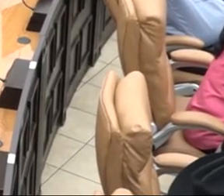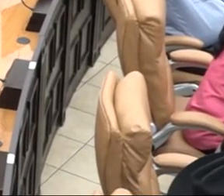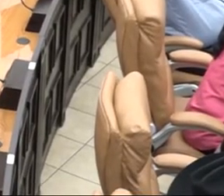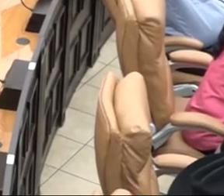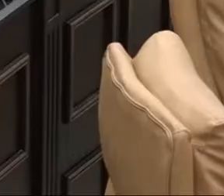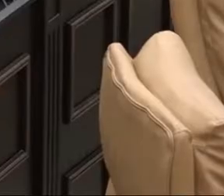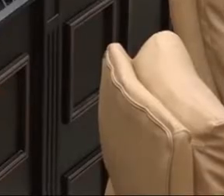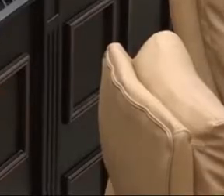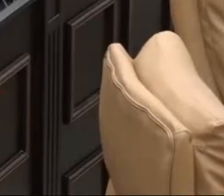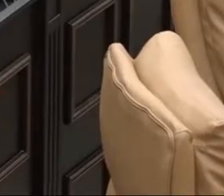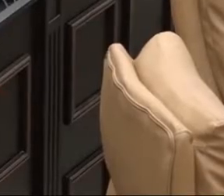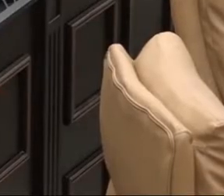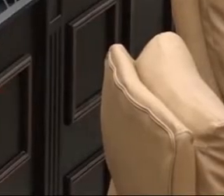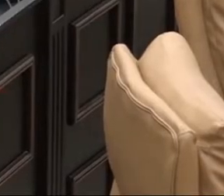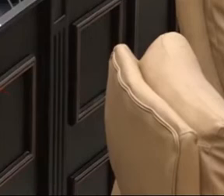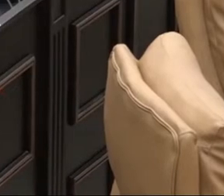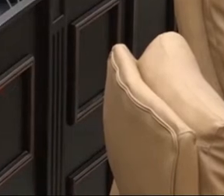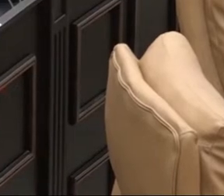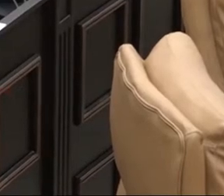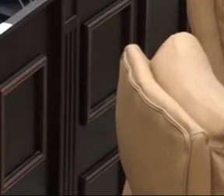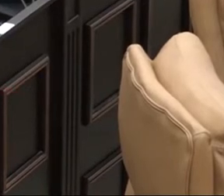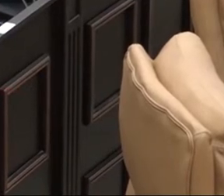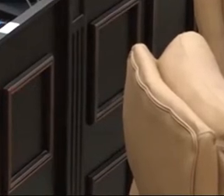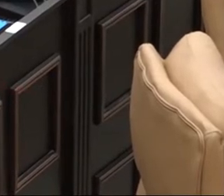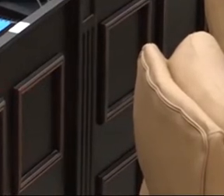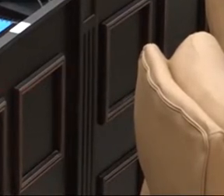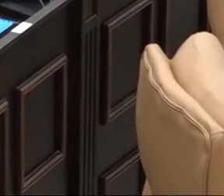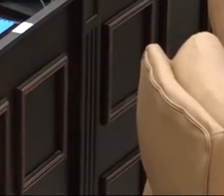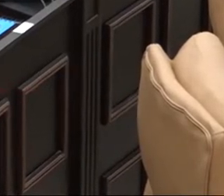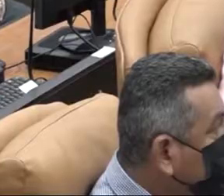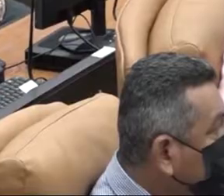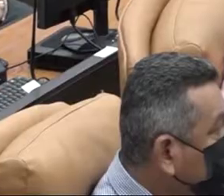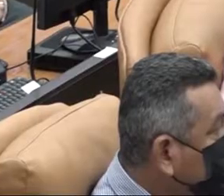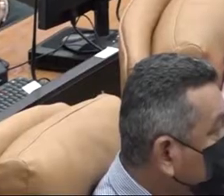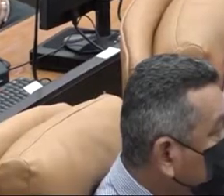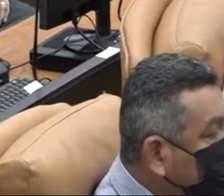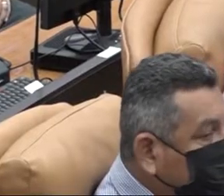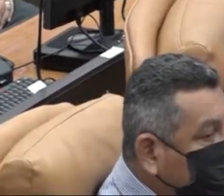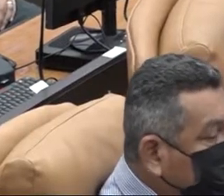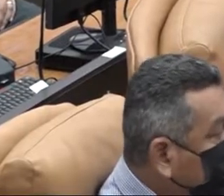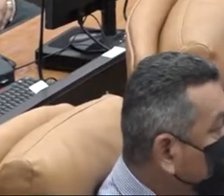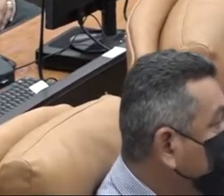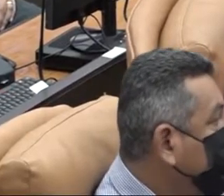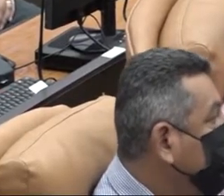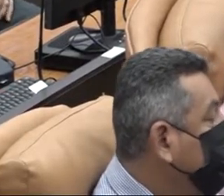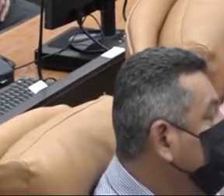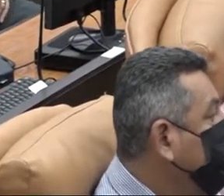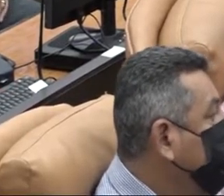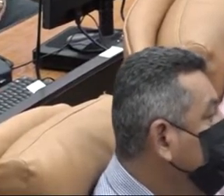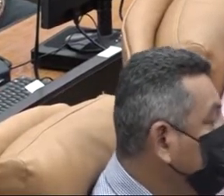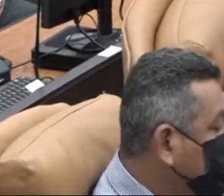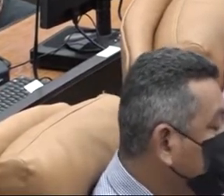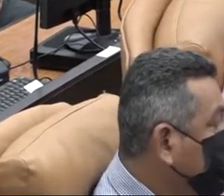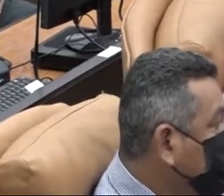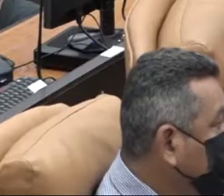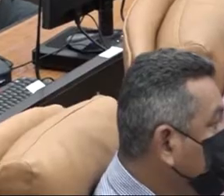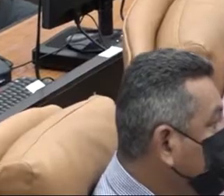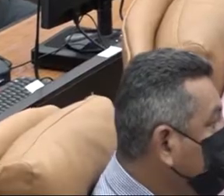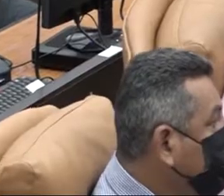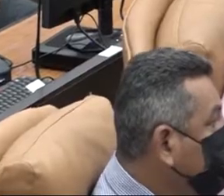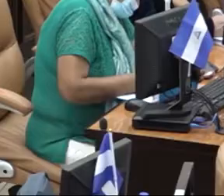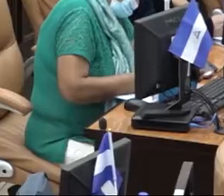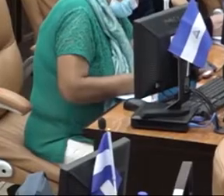y Caribeña del Espacio, que contribuirá a la utilización del espacio ultraterrestre con fines